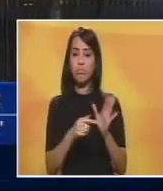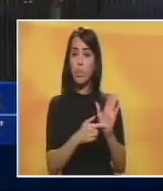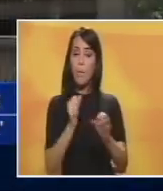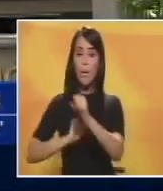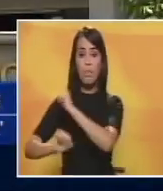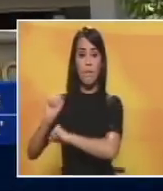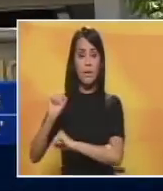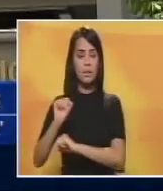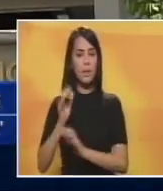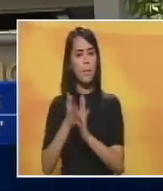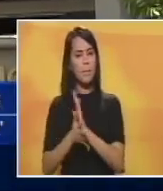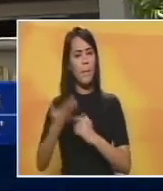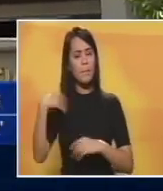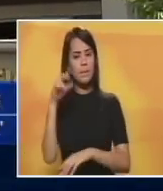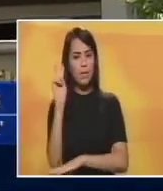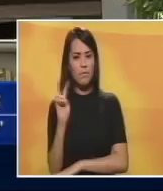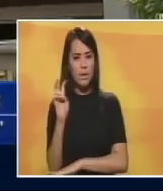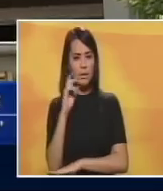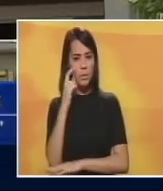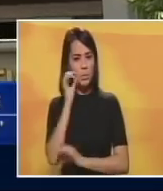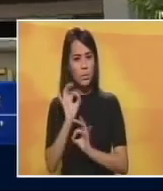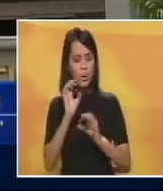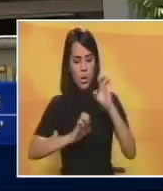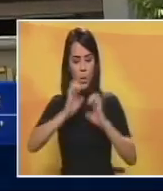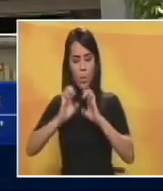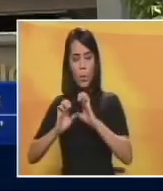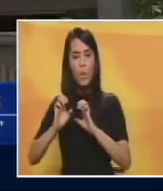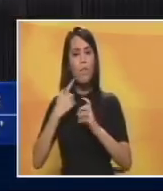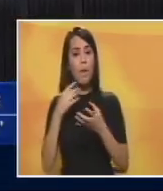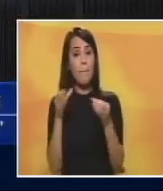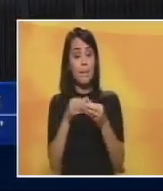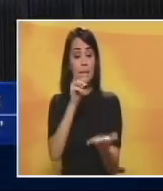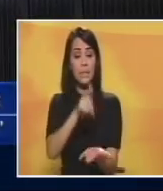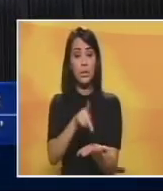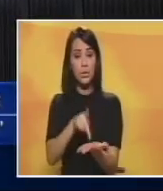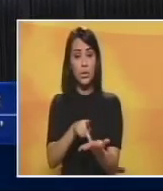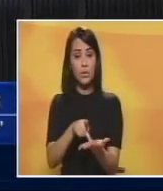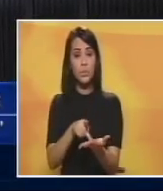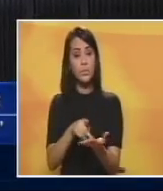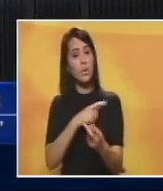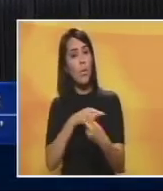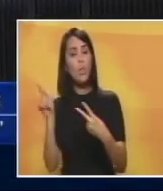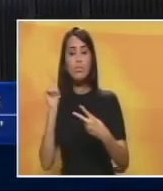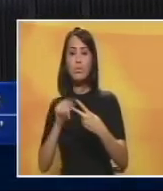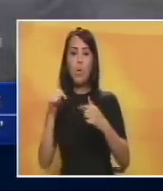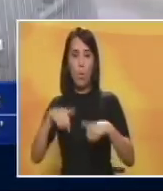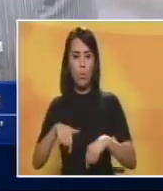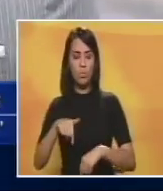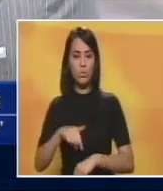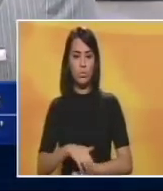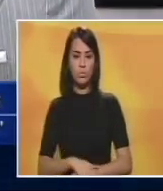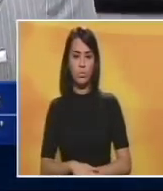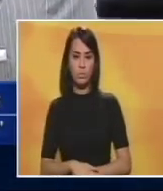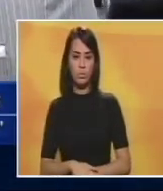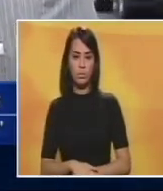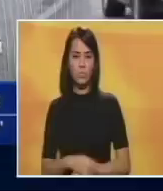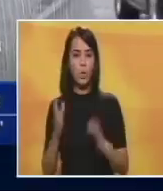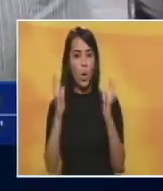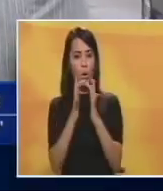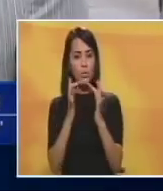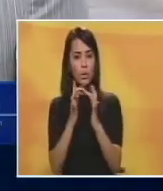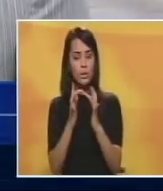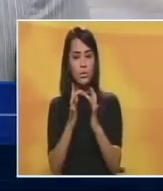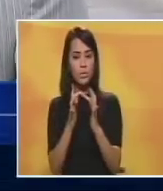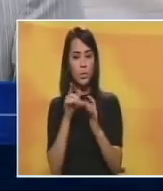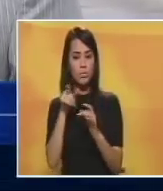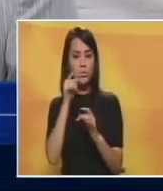defensa debido a que el pasado viernes, cuando fue fijada la audiencia de presentación, fue diferida para el día de hoy. Vamos a tener contacto con él una